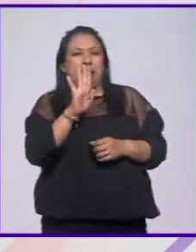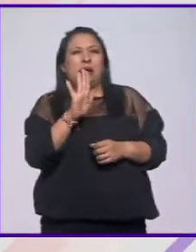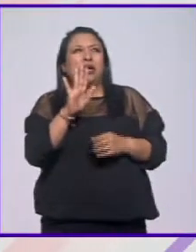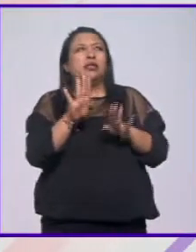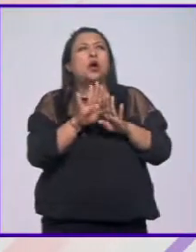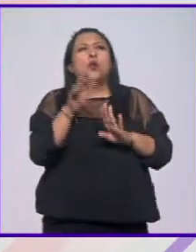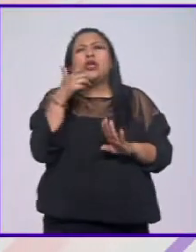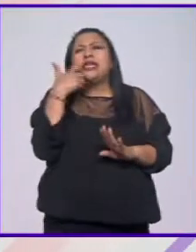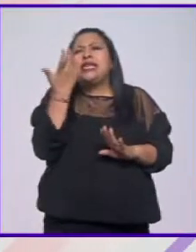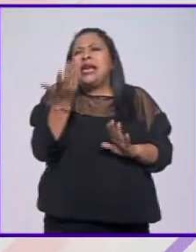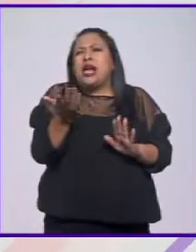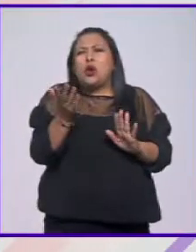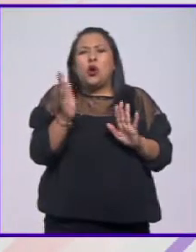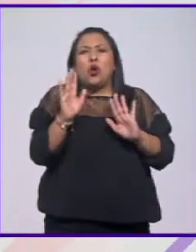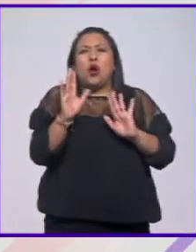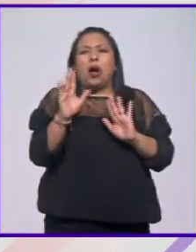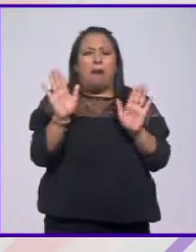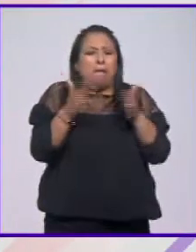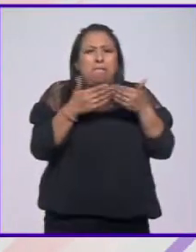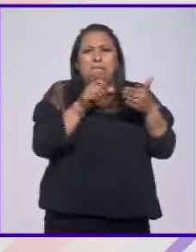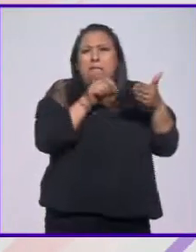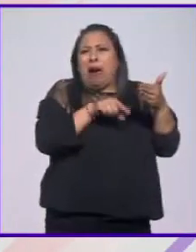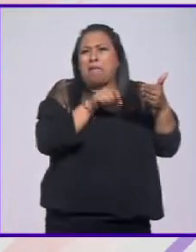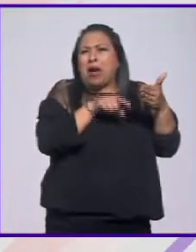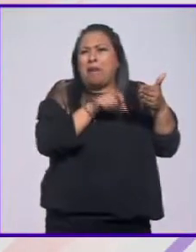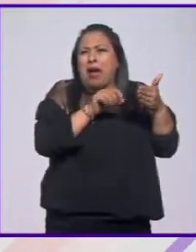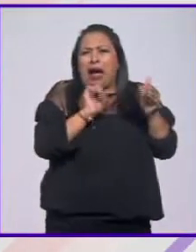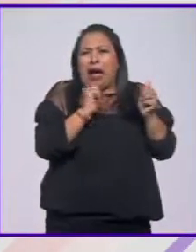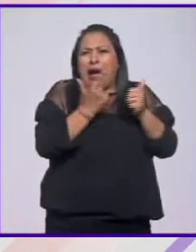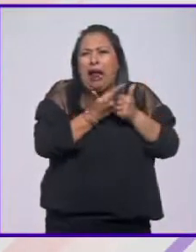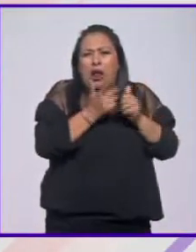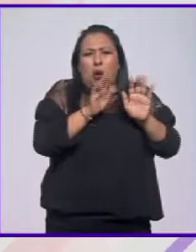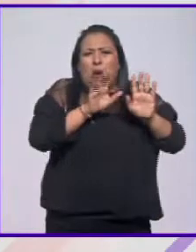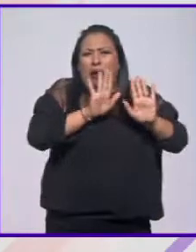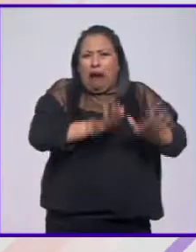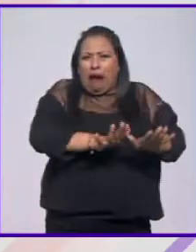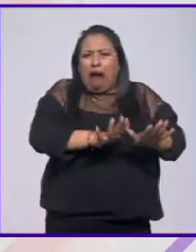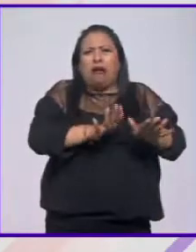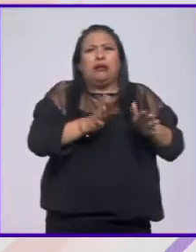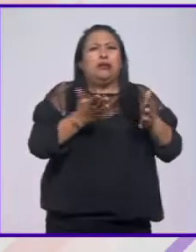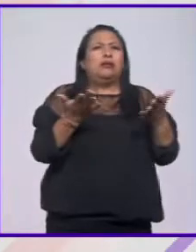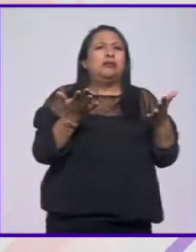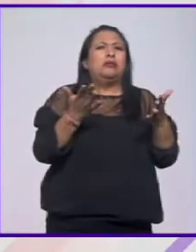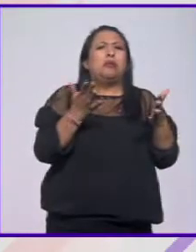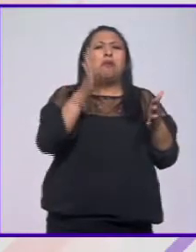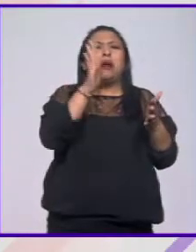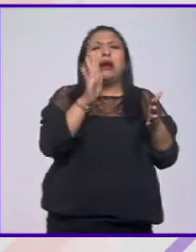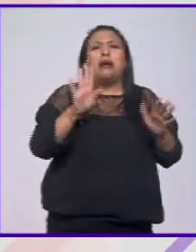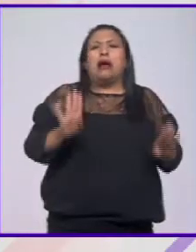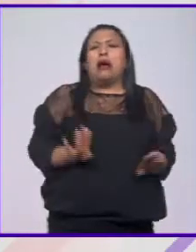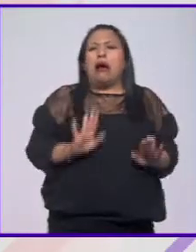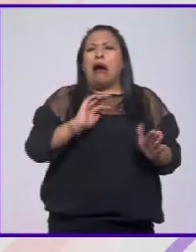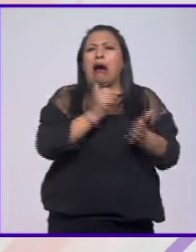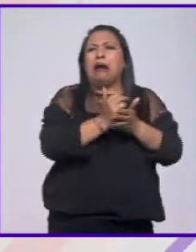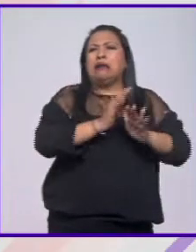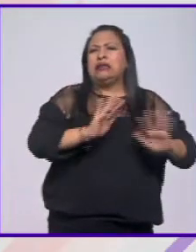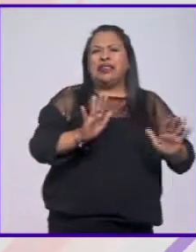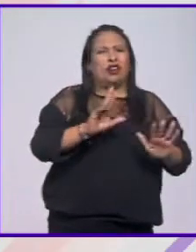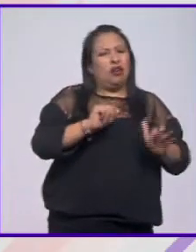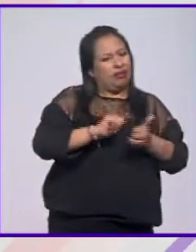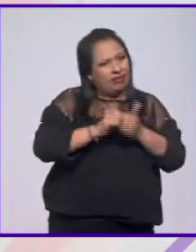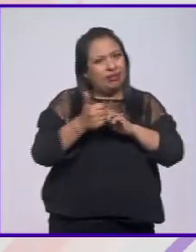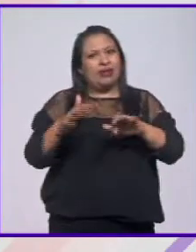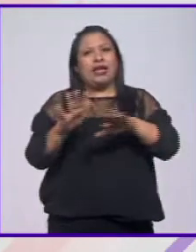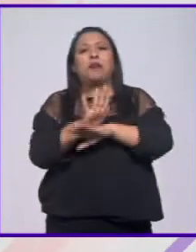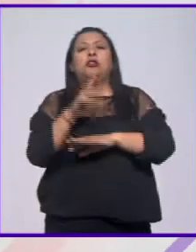Como decir, no me quiero encerrar en algo, quedarme como en un estereotipo, y se me